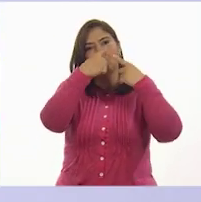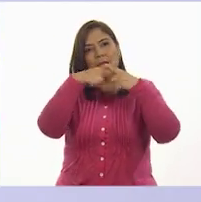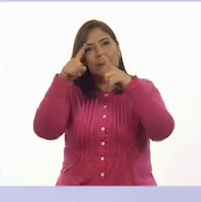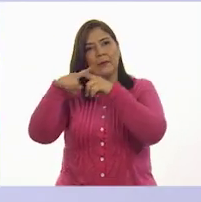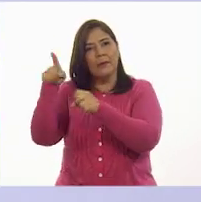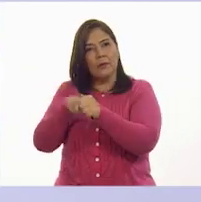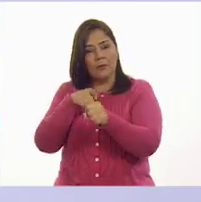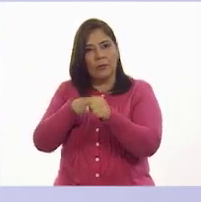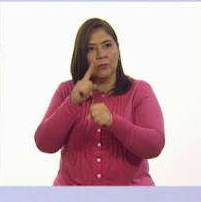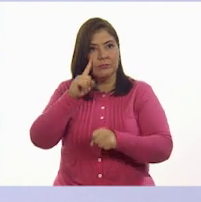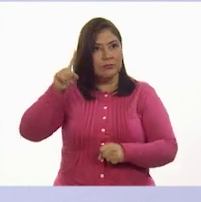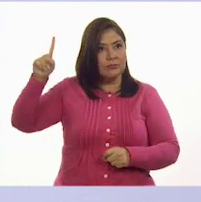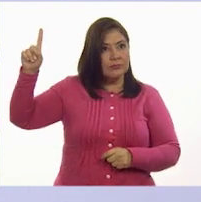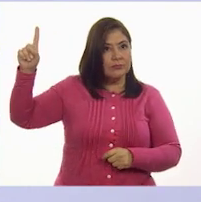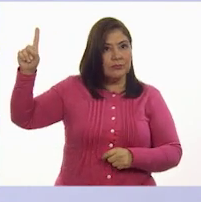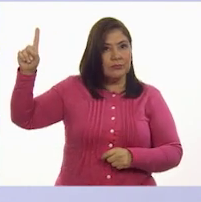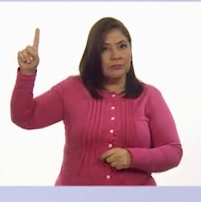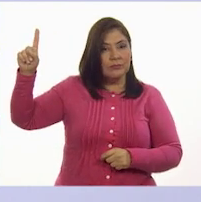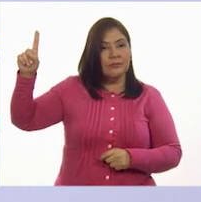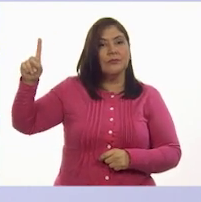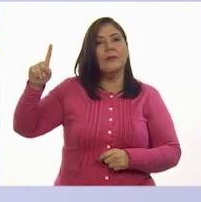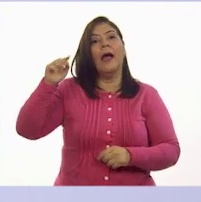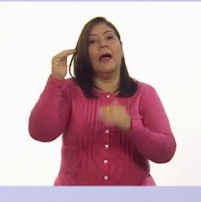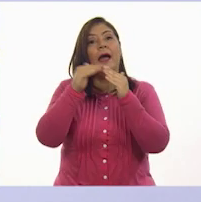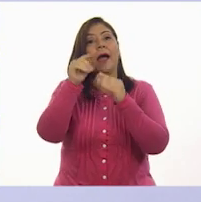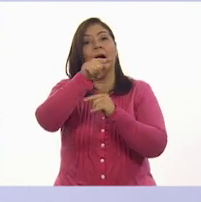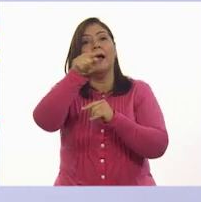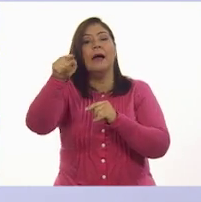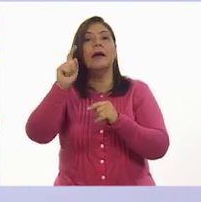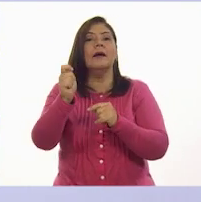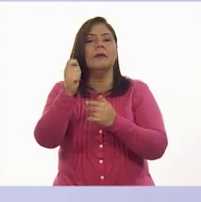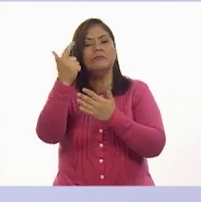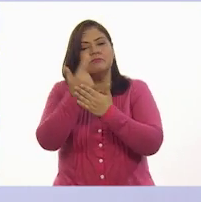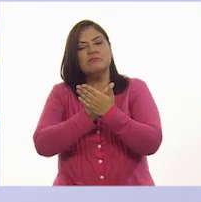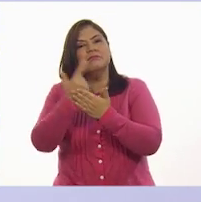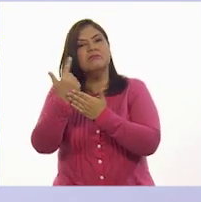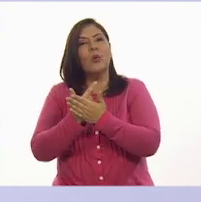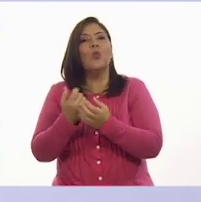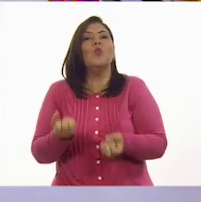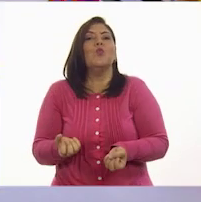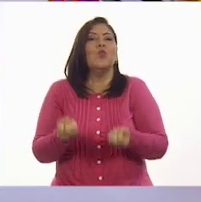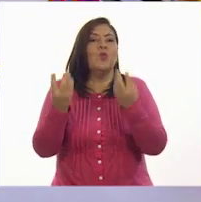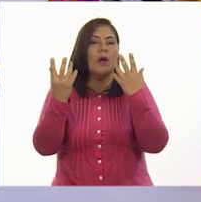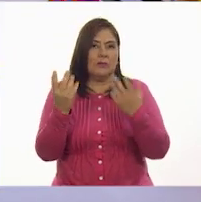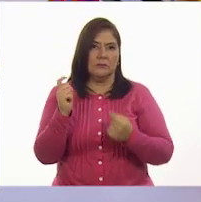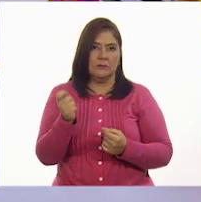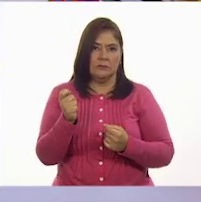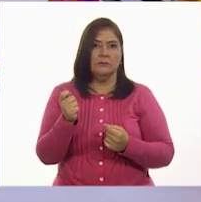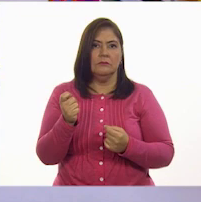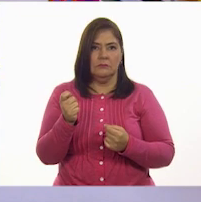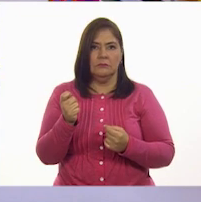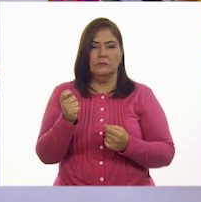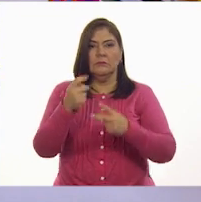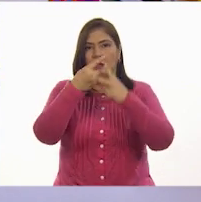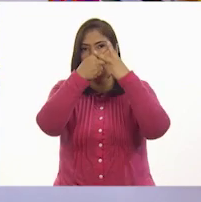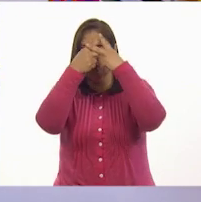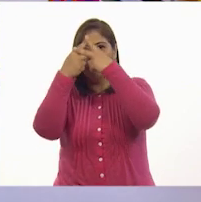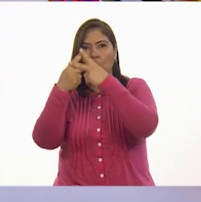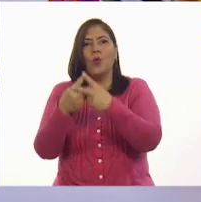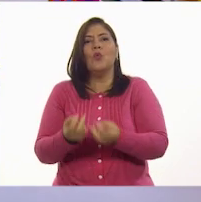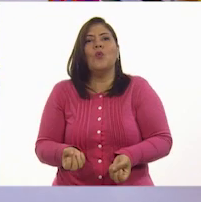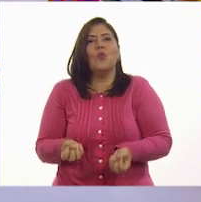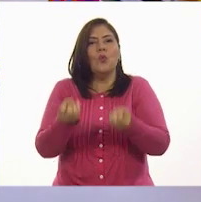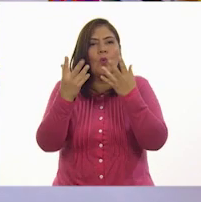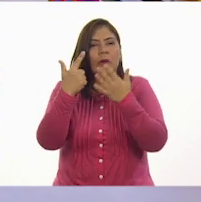las tenemos. En casa cuenten cuántas estrellas son. Vayan contando cuántas estrellas